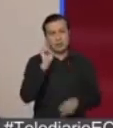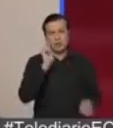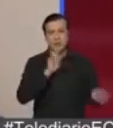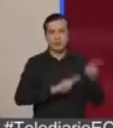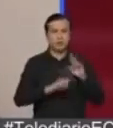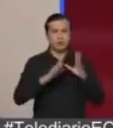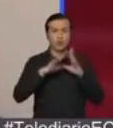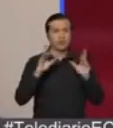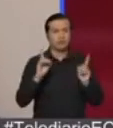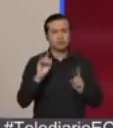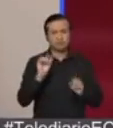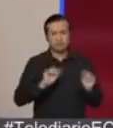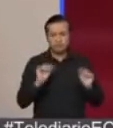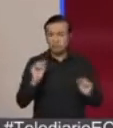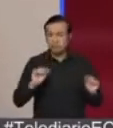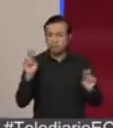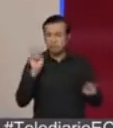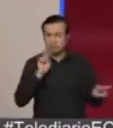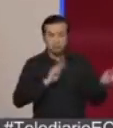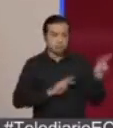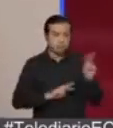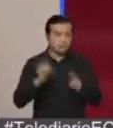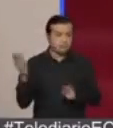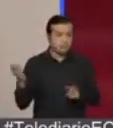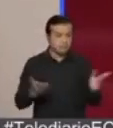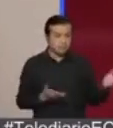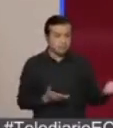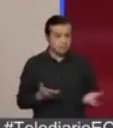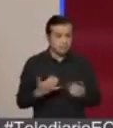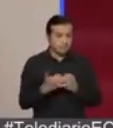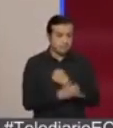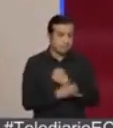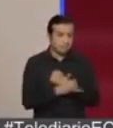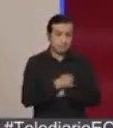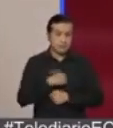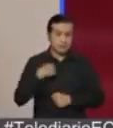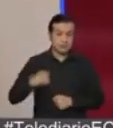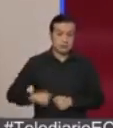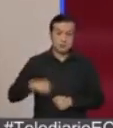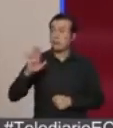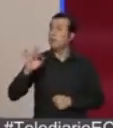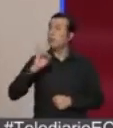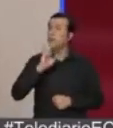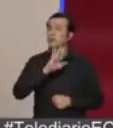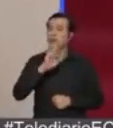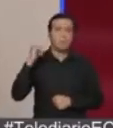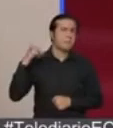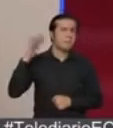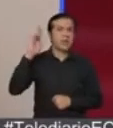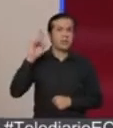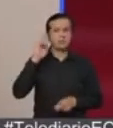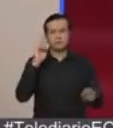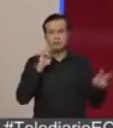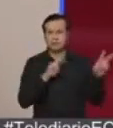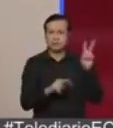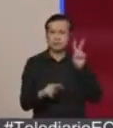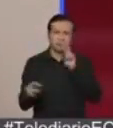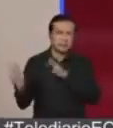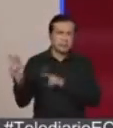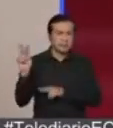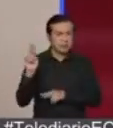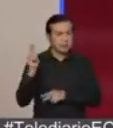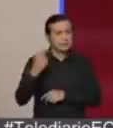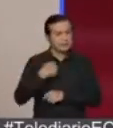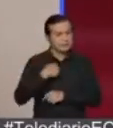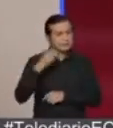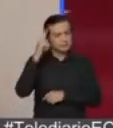Ecuador, en relación a lo que pueda hacer un país como China o los mismos Estados Unidos, etcétera, en este testeo. Pero yo creo